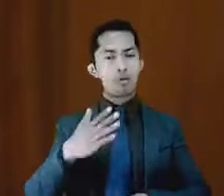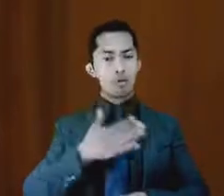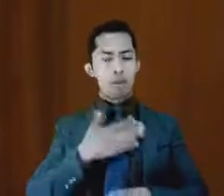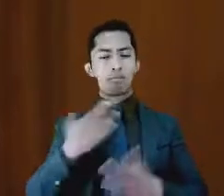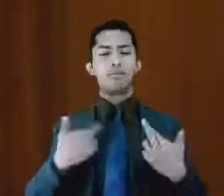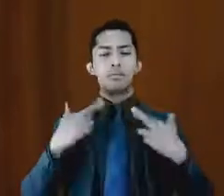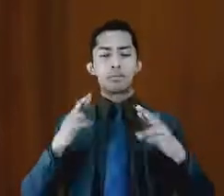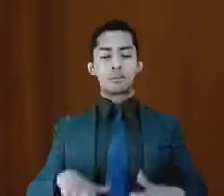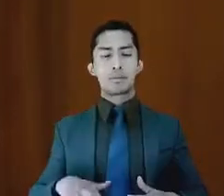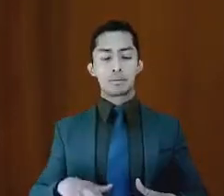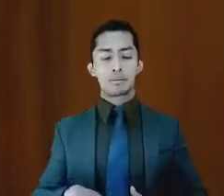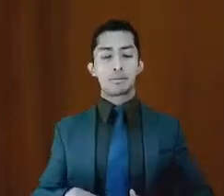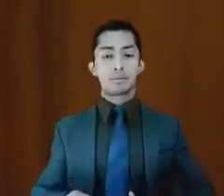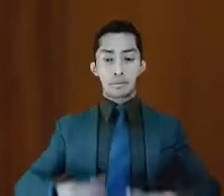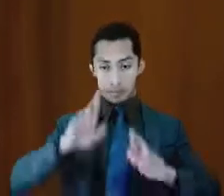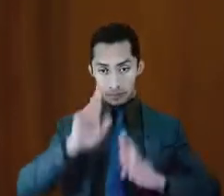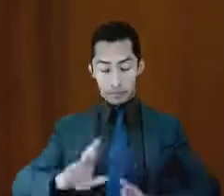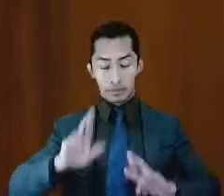La Honorable Asamblea,